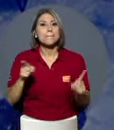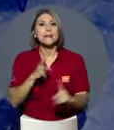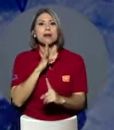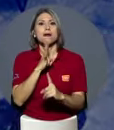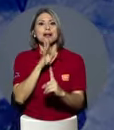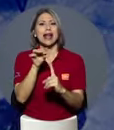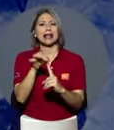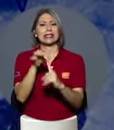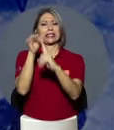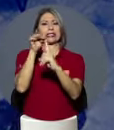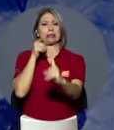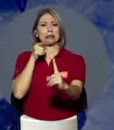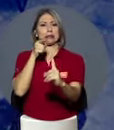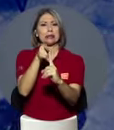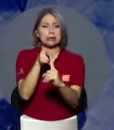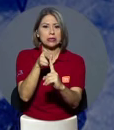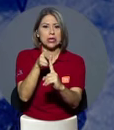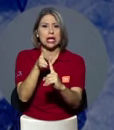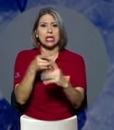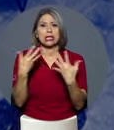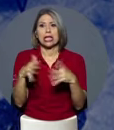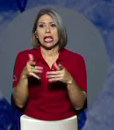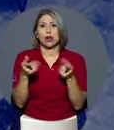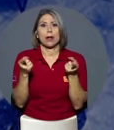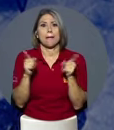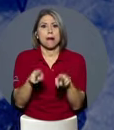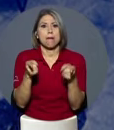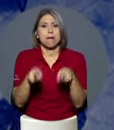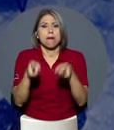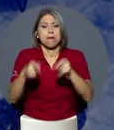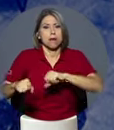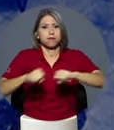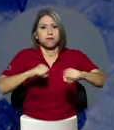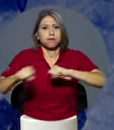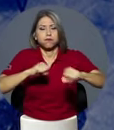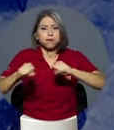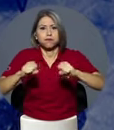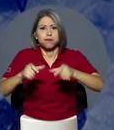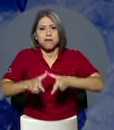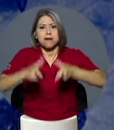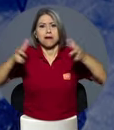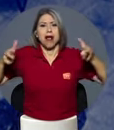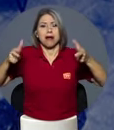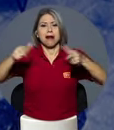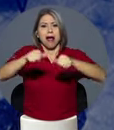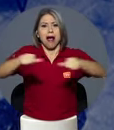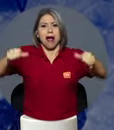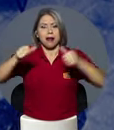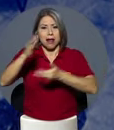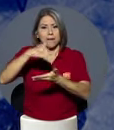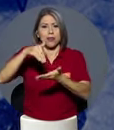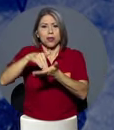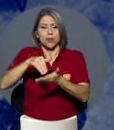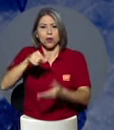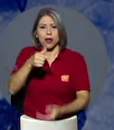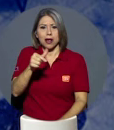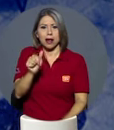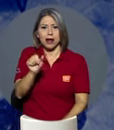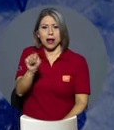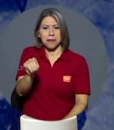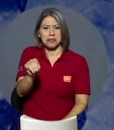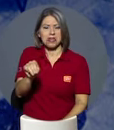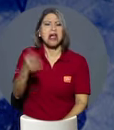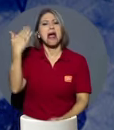hablar particularmente del potencial sísmico de la gran área metropolitana, porque durante muchos años hemos hablado de